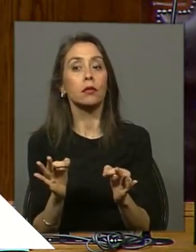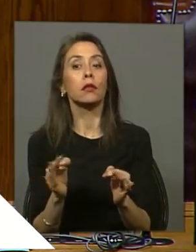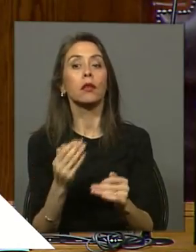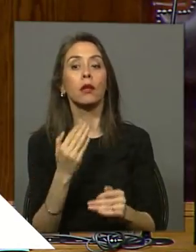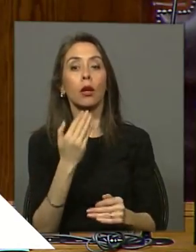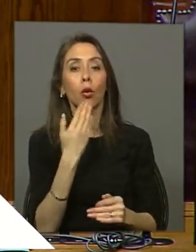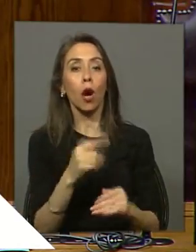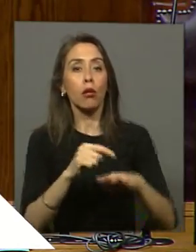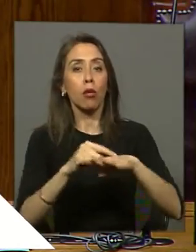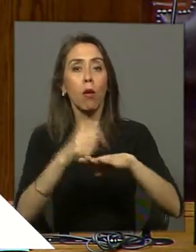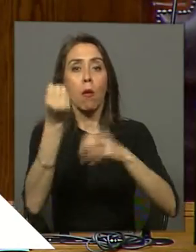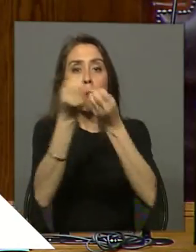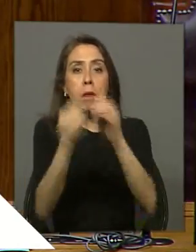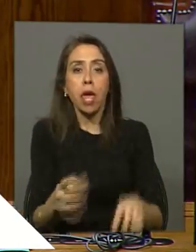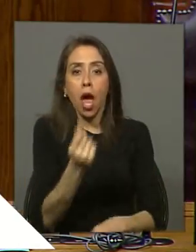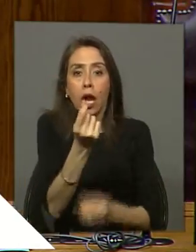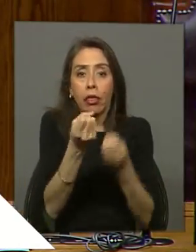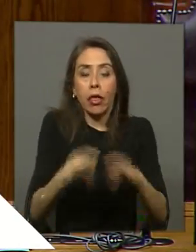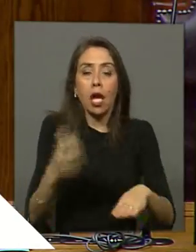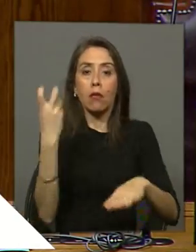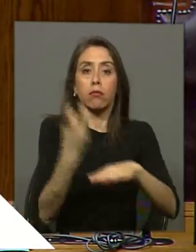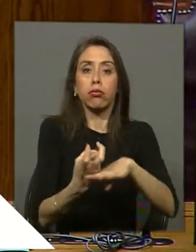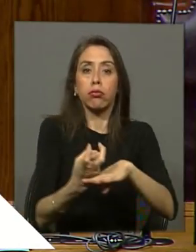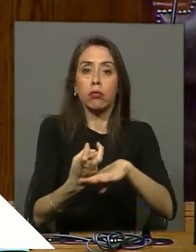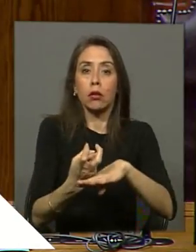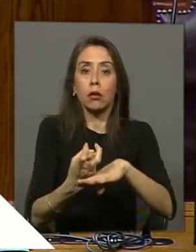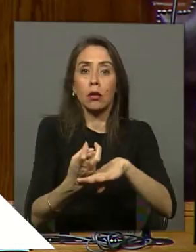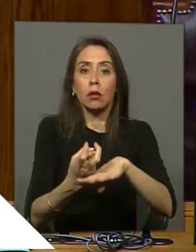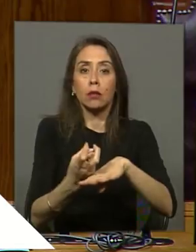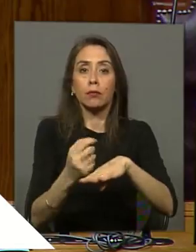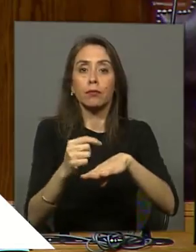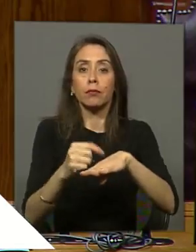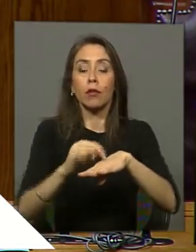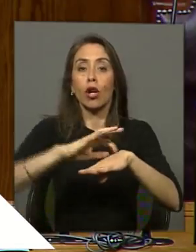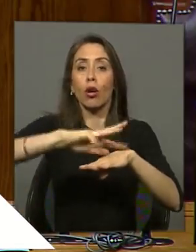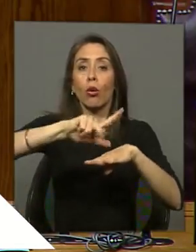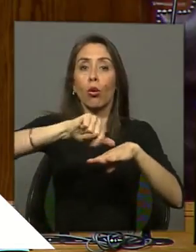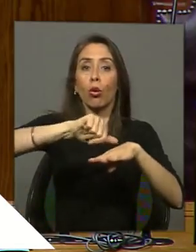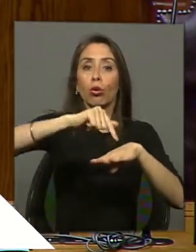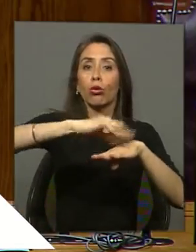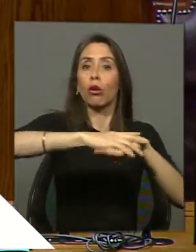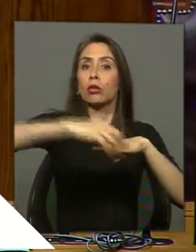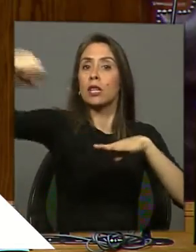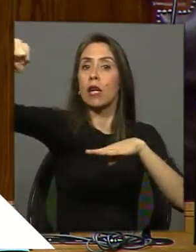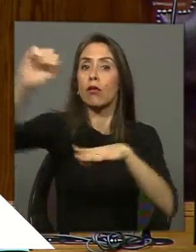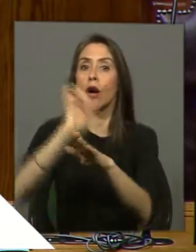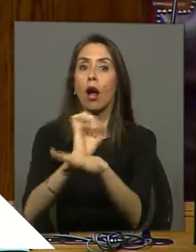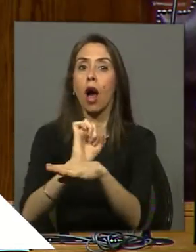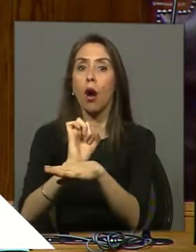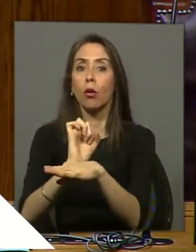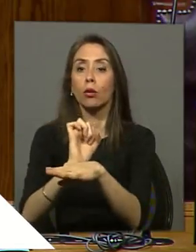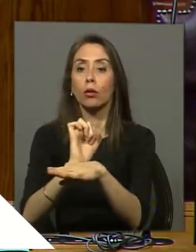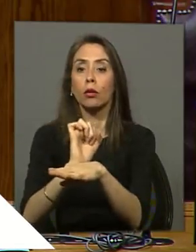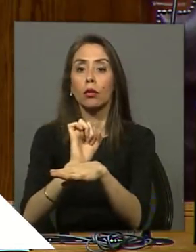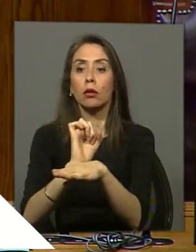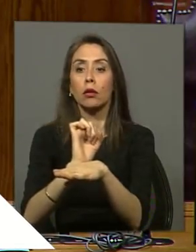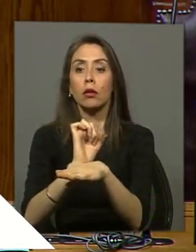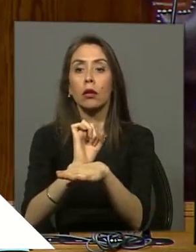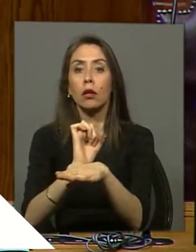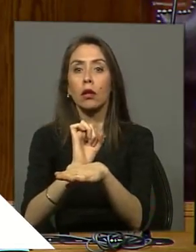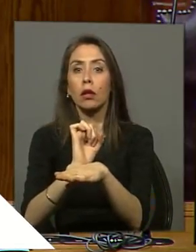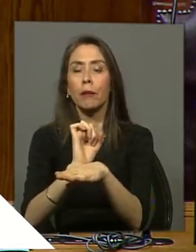efecto dañoso en perjuicio del consumidor. Esto es, que éste haya sufrido un hurto o robo o vehículo de su vehículo